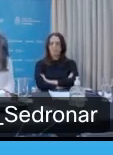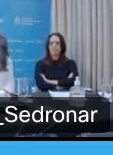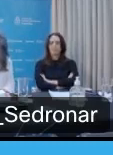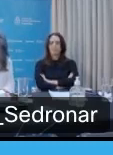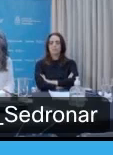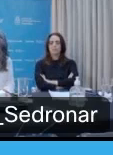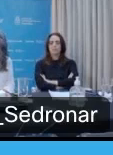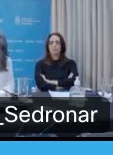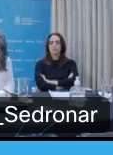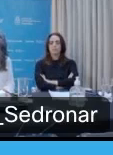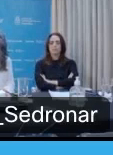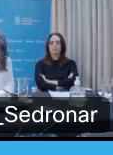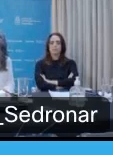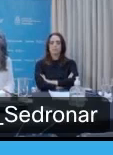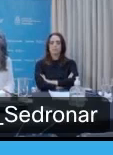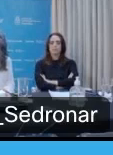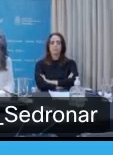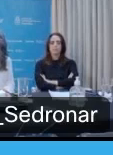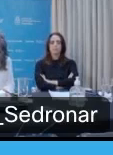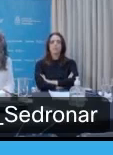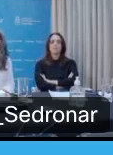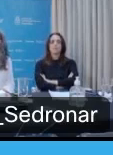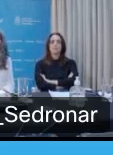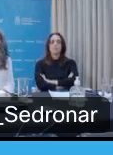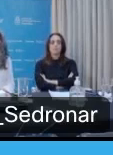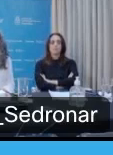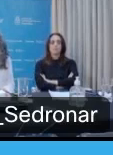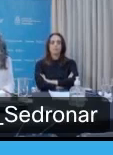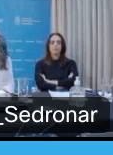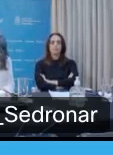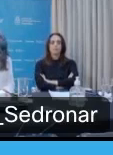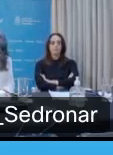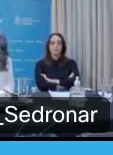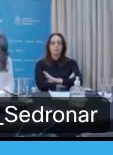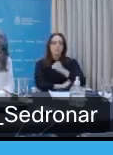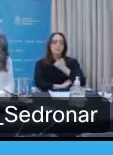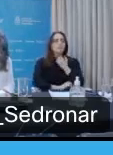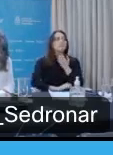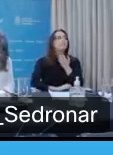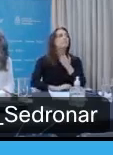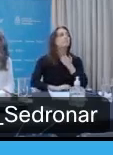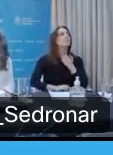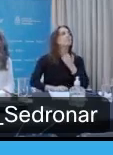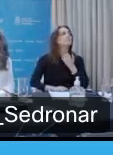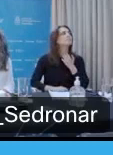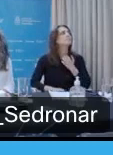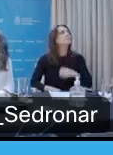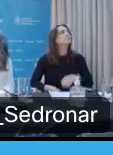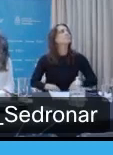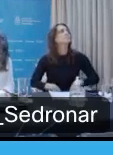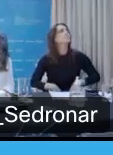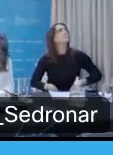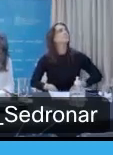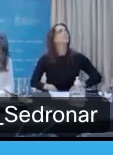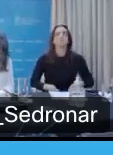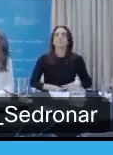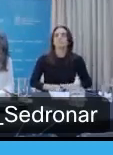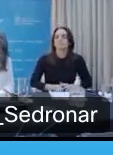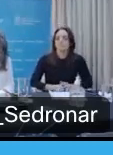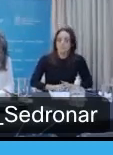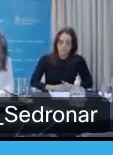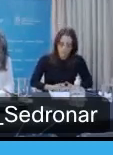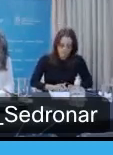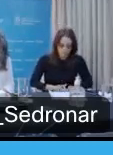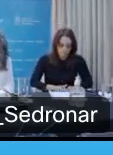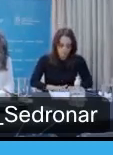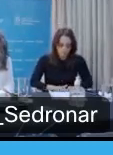género también en relación a esas violencias, a quién ejercen esas violencias, a cuáles son las causas de esas violencias. Creo que